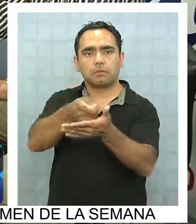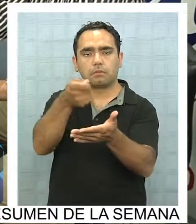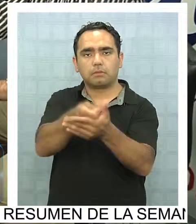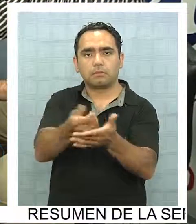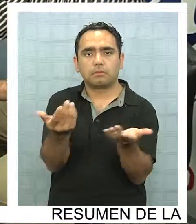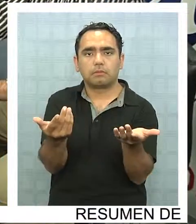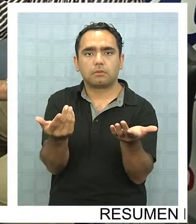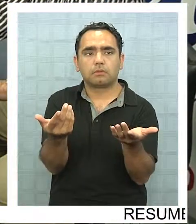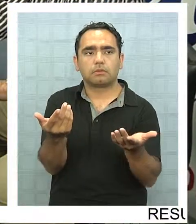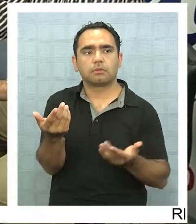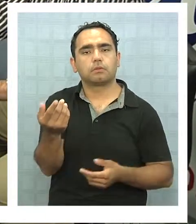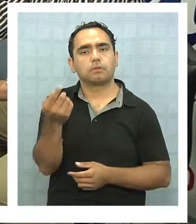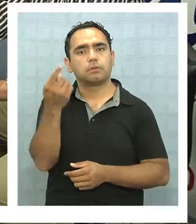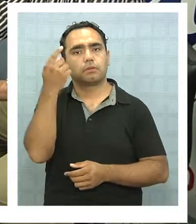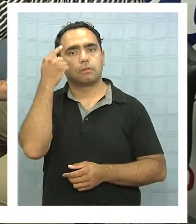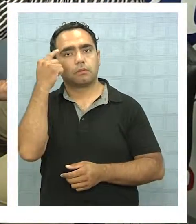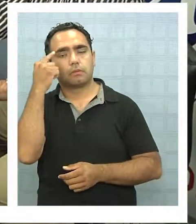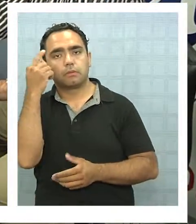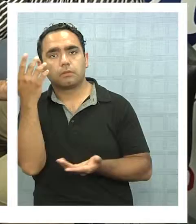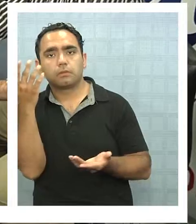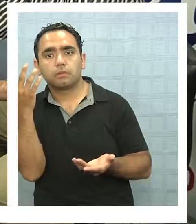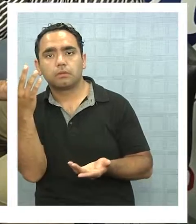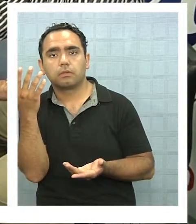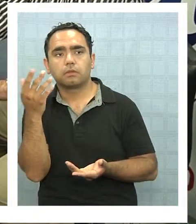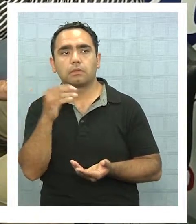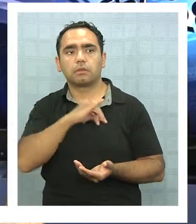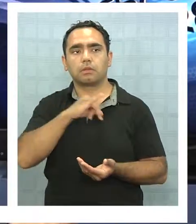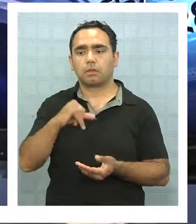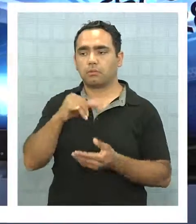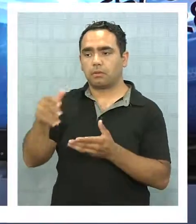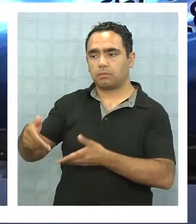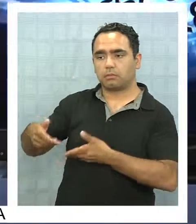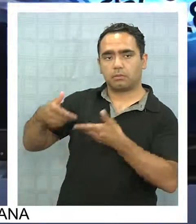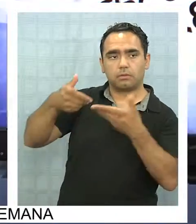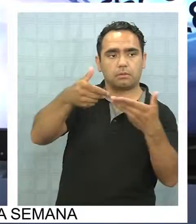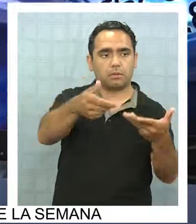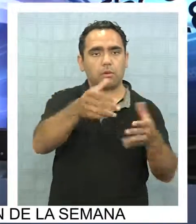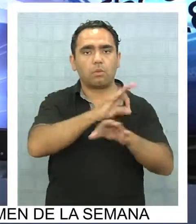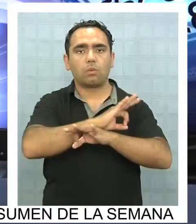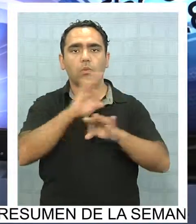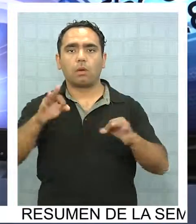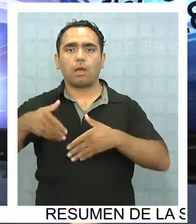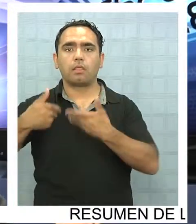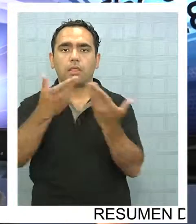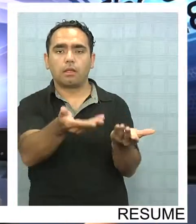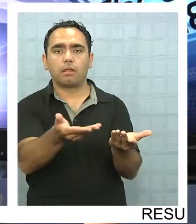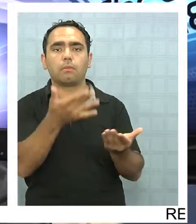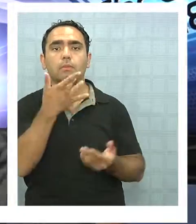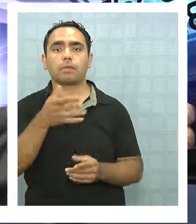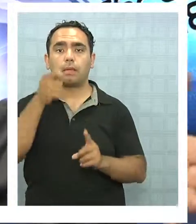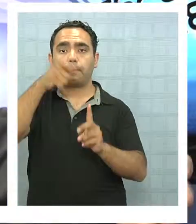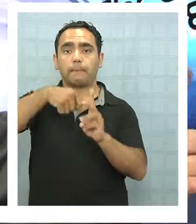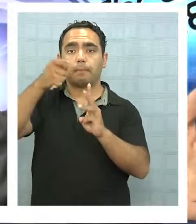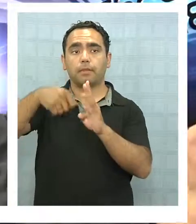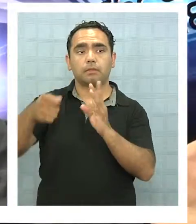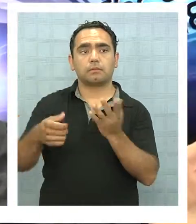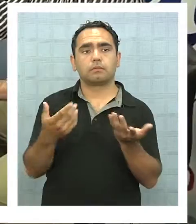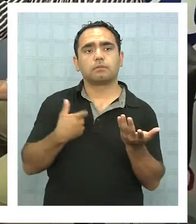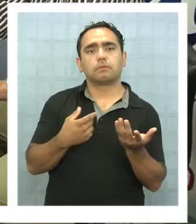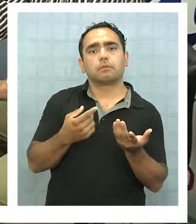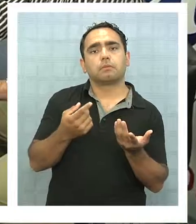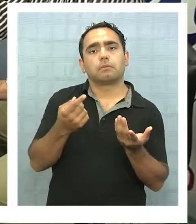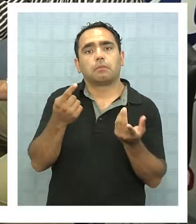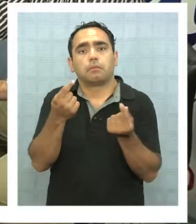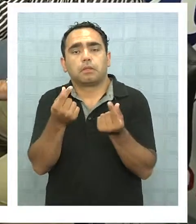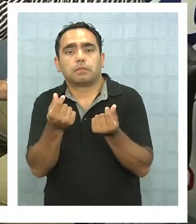mes, entonces, en definitiva, lo que se retira no se va a devolver jamás, puesto que cada mes le pagan, es como un esquema